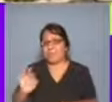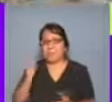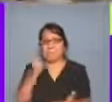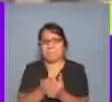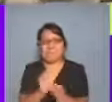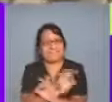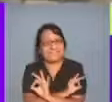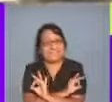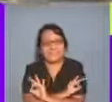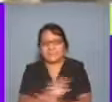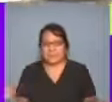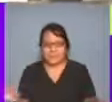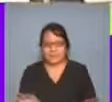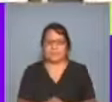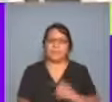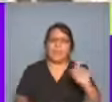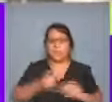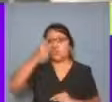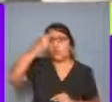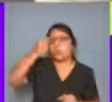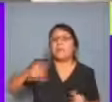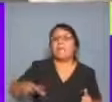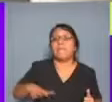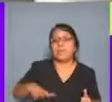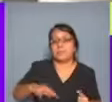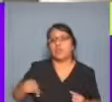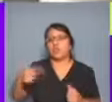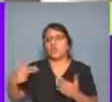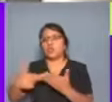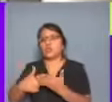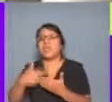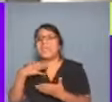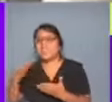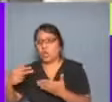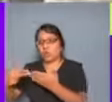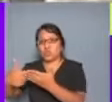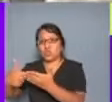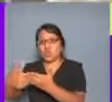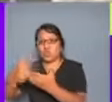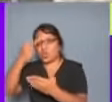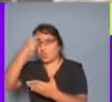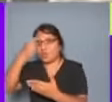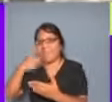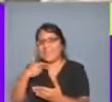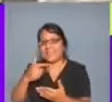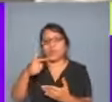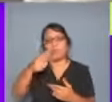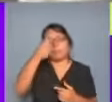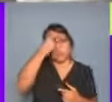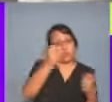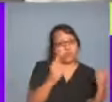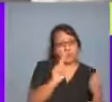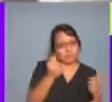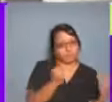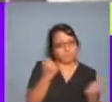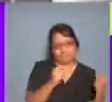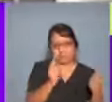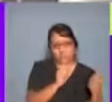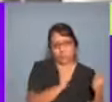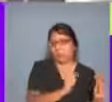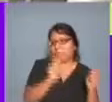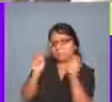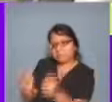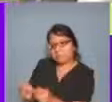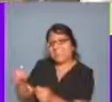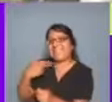todavía algunos chóferes y que son los socios hijos de socios los que están saliendo a manejar siempre y cuando tengan el carnet